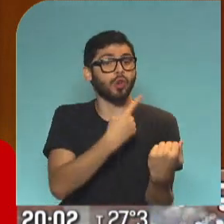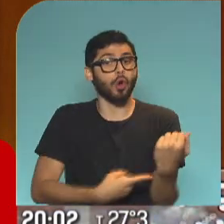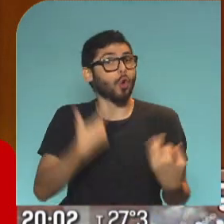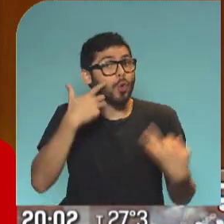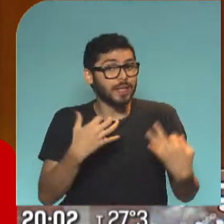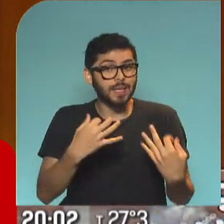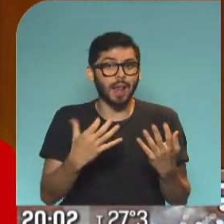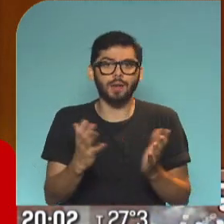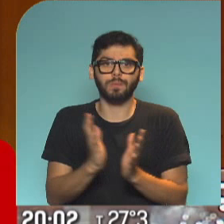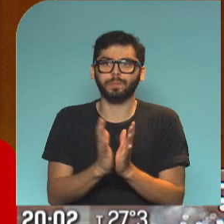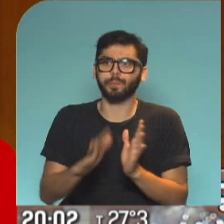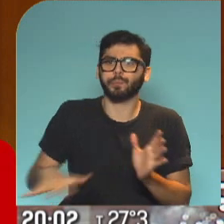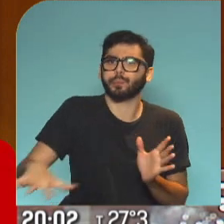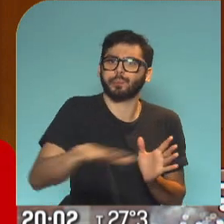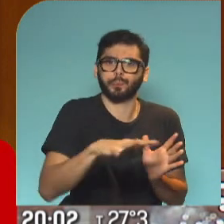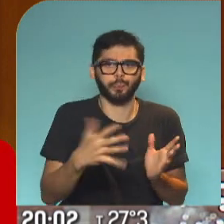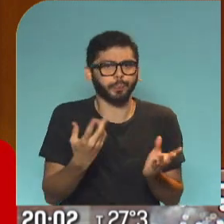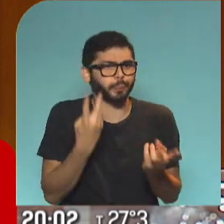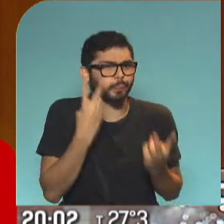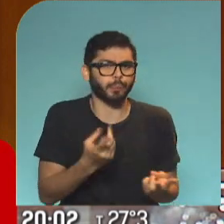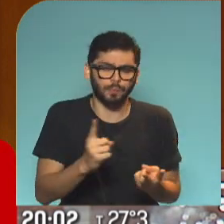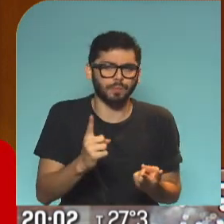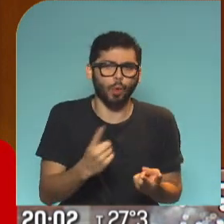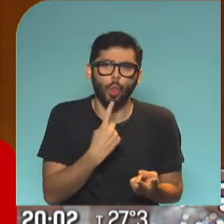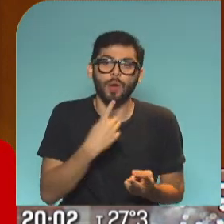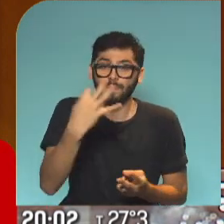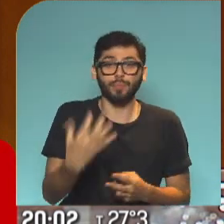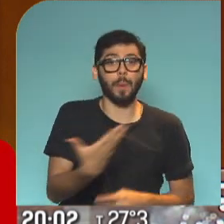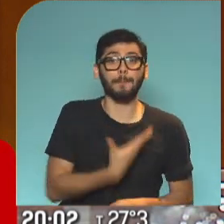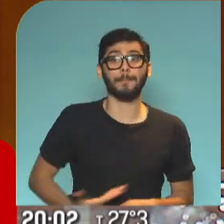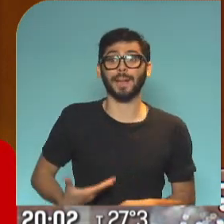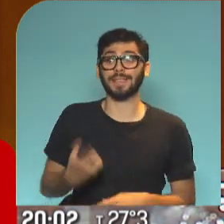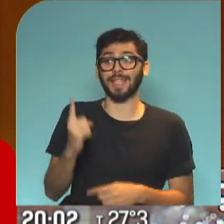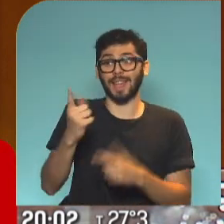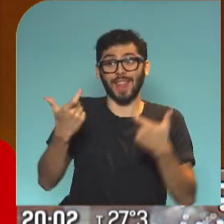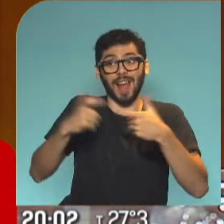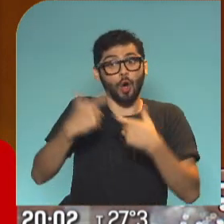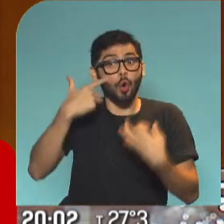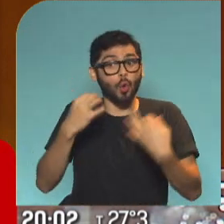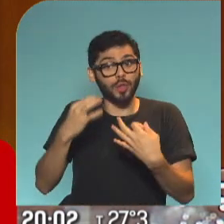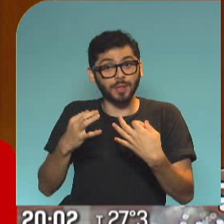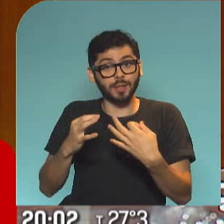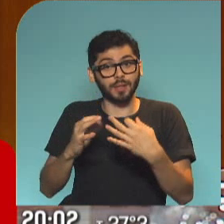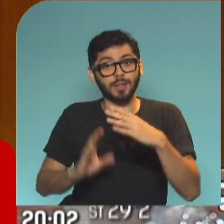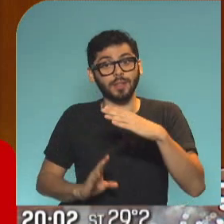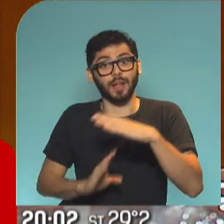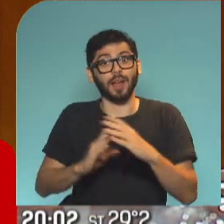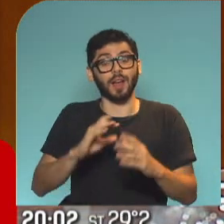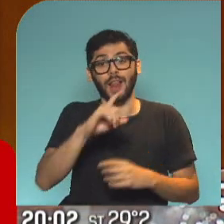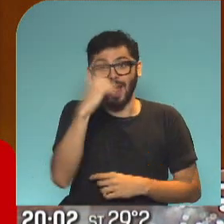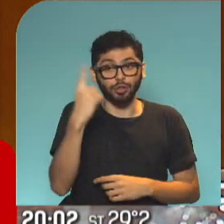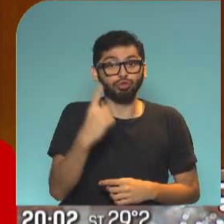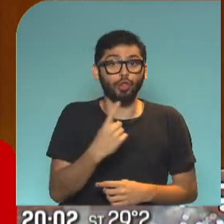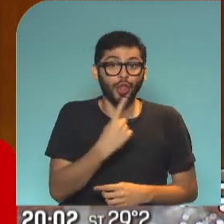diciendo y coincidiendo con lo que planteó hace algunos años el presidente de la corte suprema de la nación y sobre eso